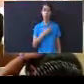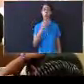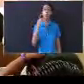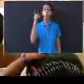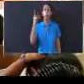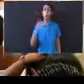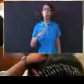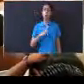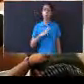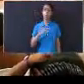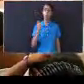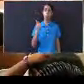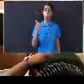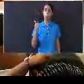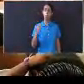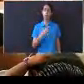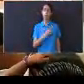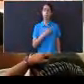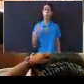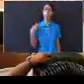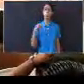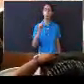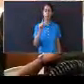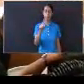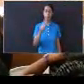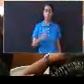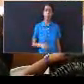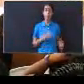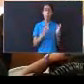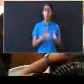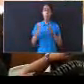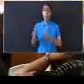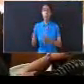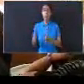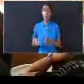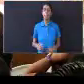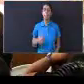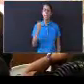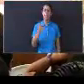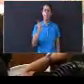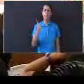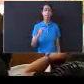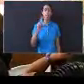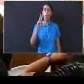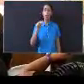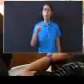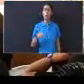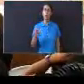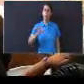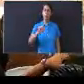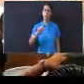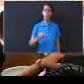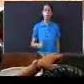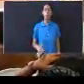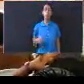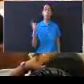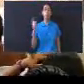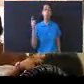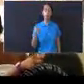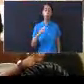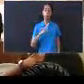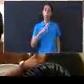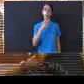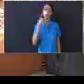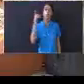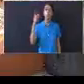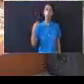tiene buenos deseos para nosotros. Planes de bienestar y no de calamidad son los que Dios tiene para su pueblo.